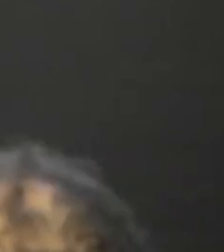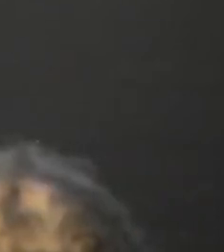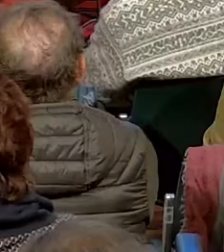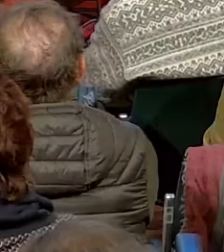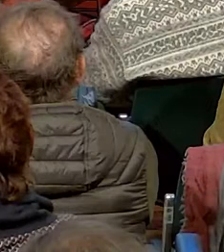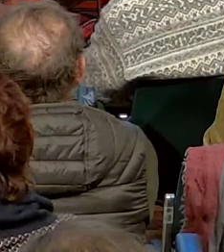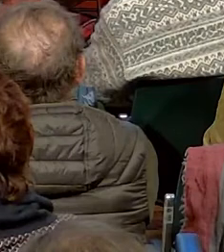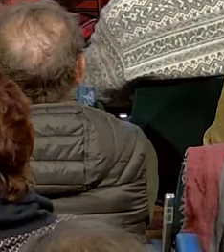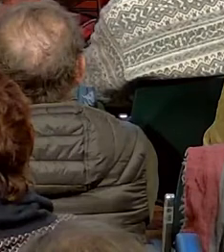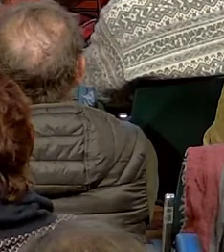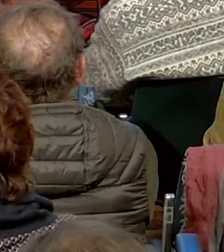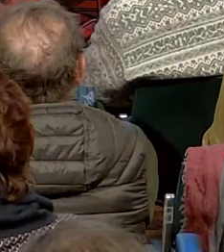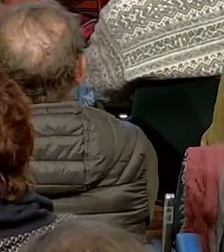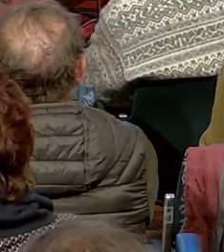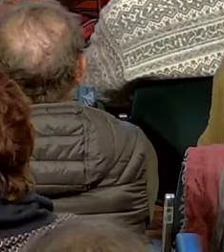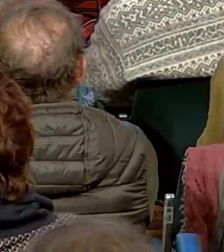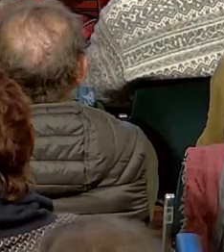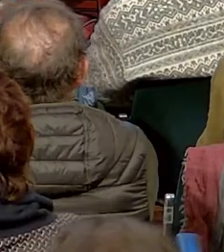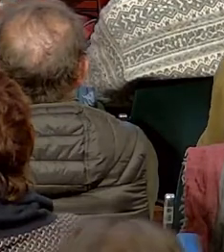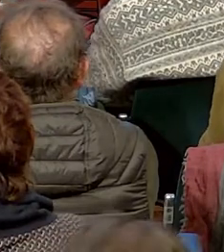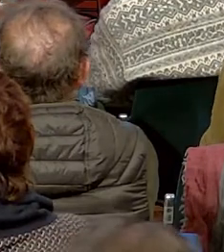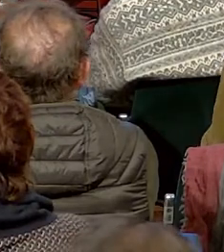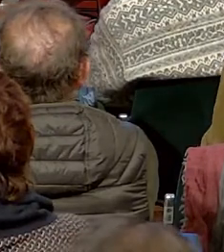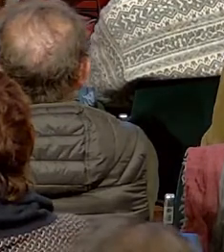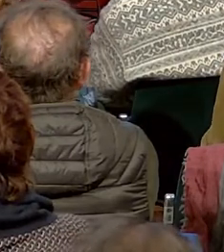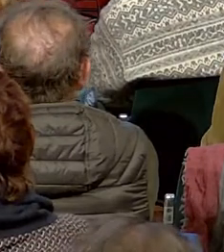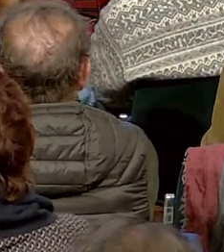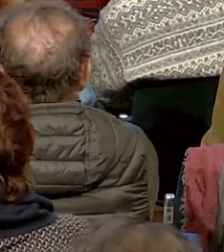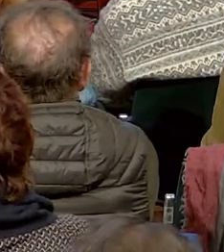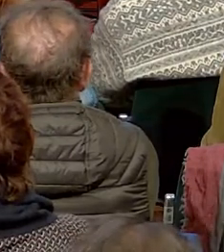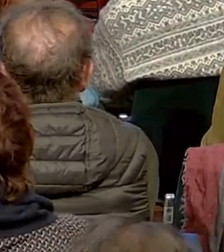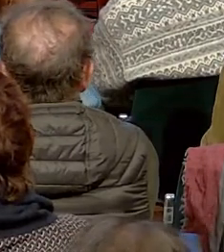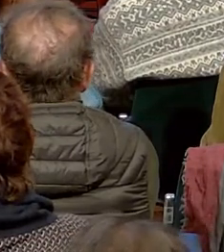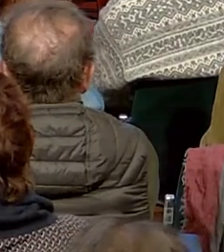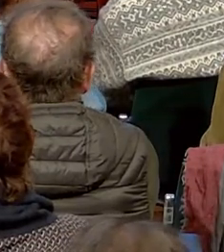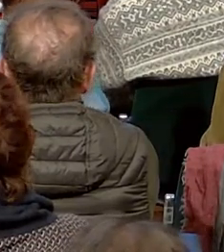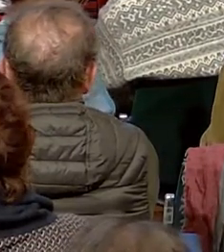dictadura. Podemos comenzar por Joan Tardá.